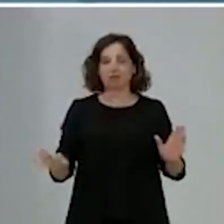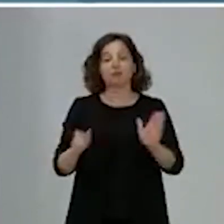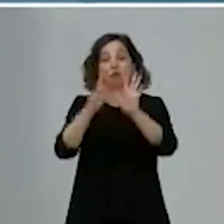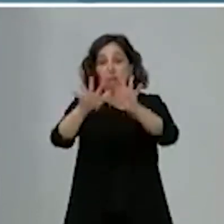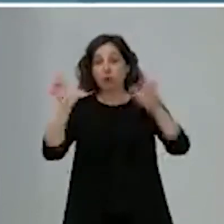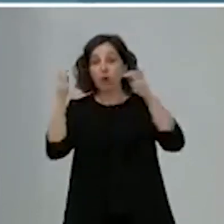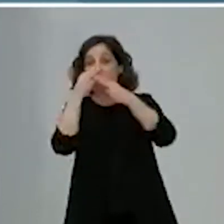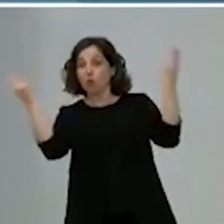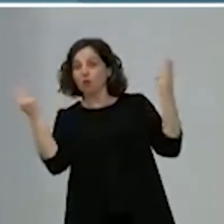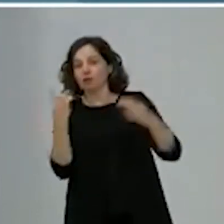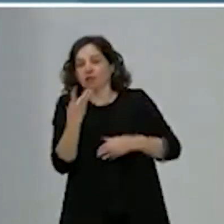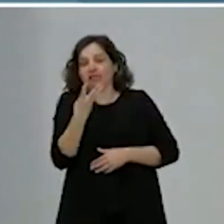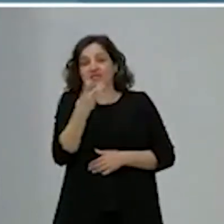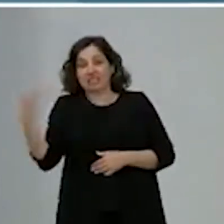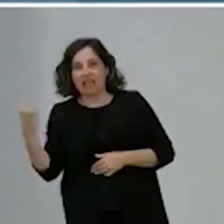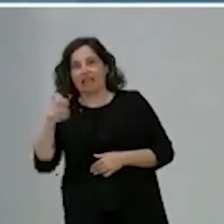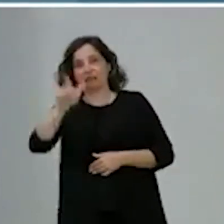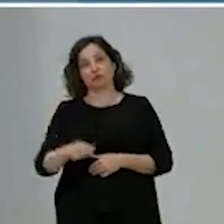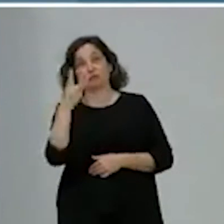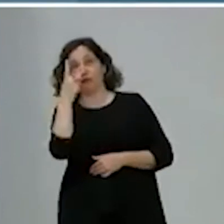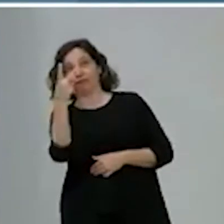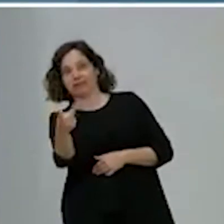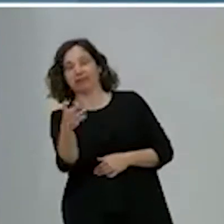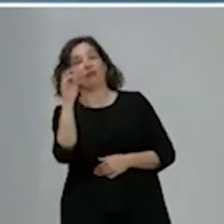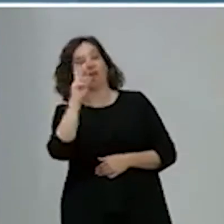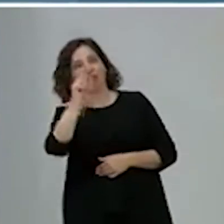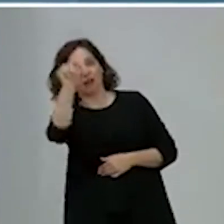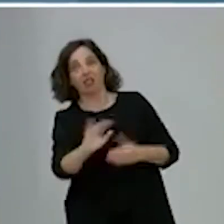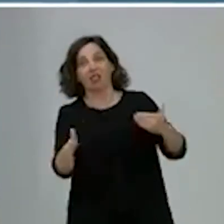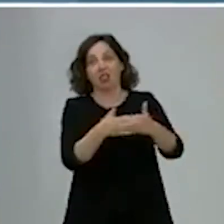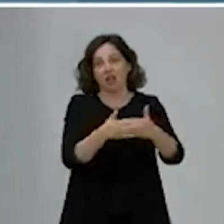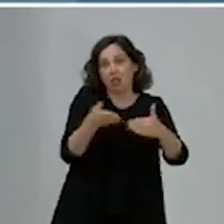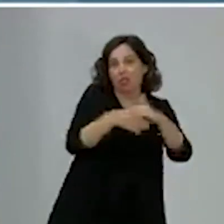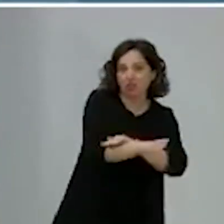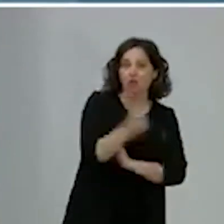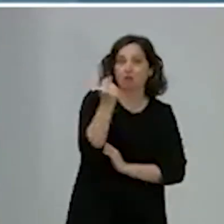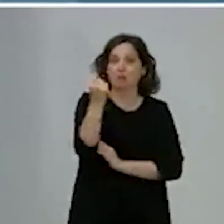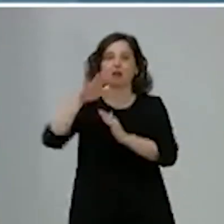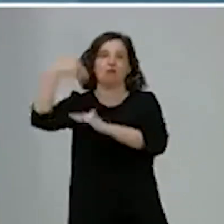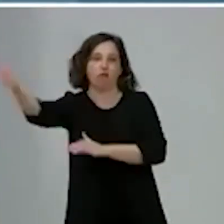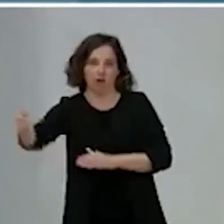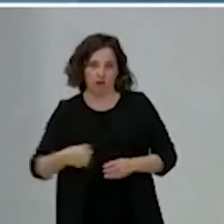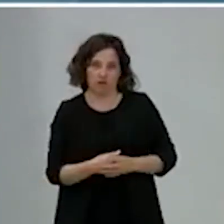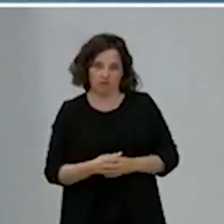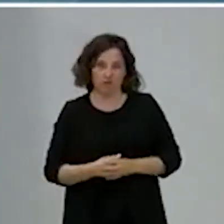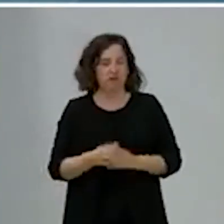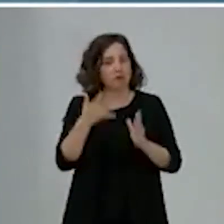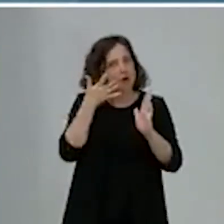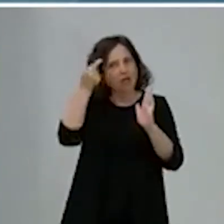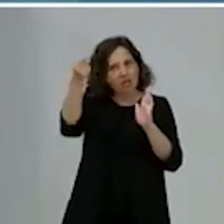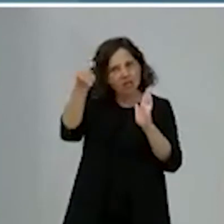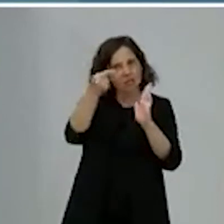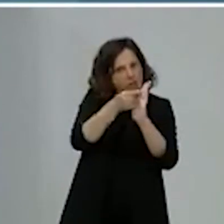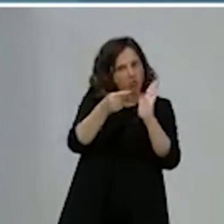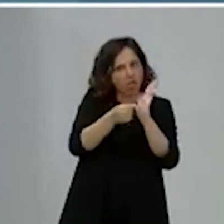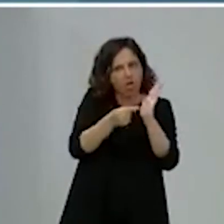público, 300 personas máximo. En ámbitos cerrados, 1,000 personas al aire libre. Se